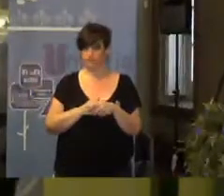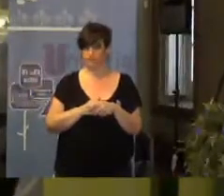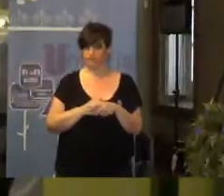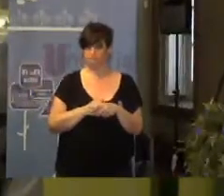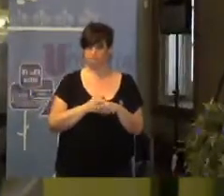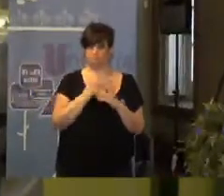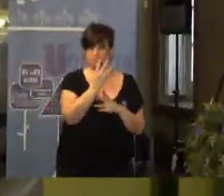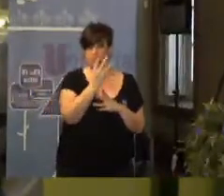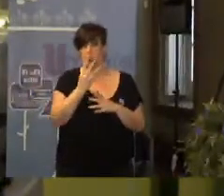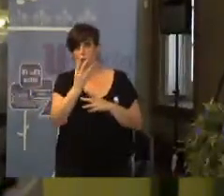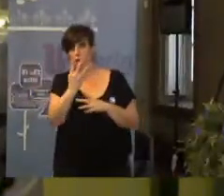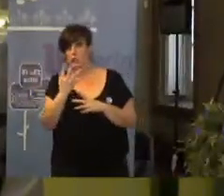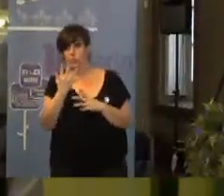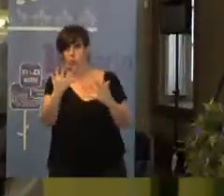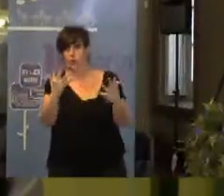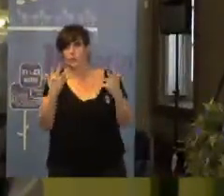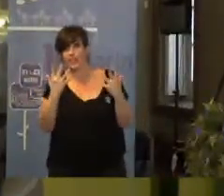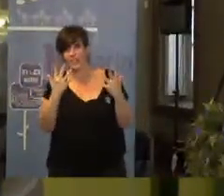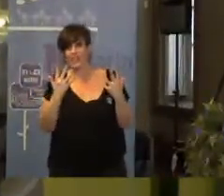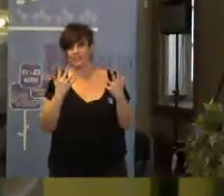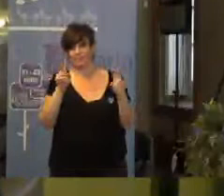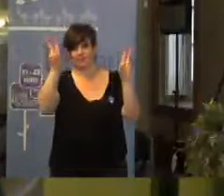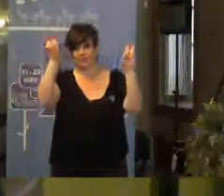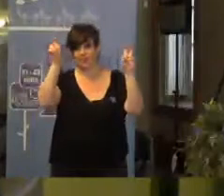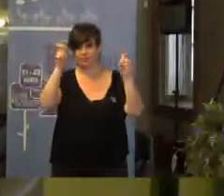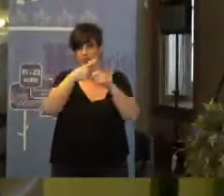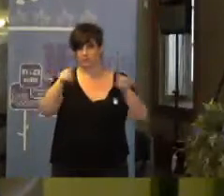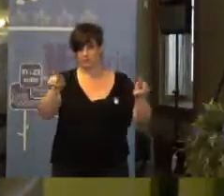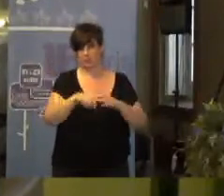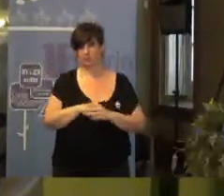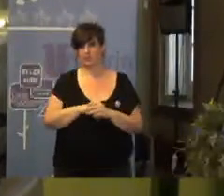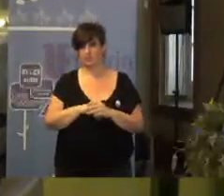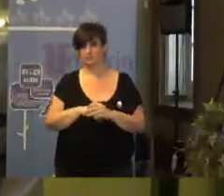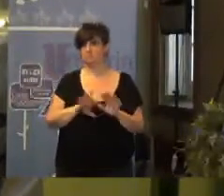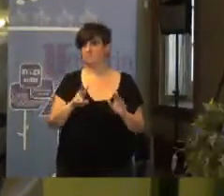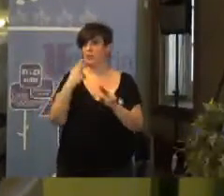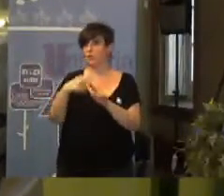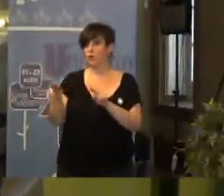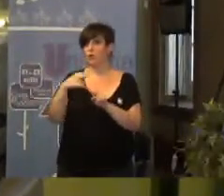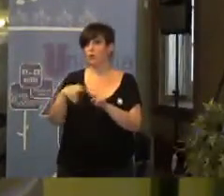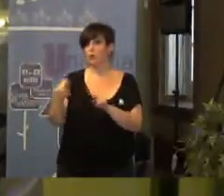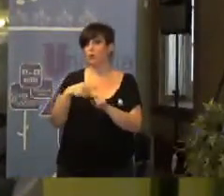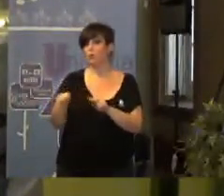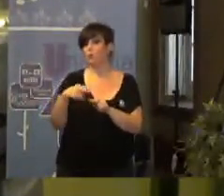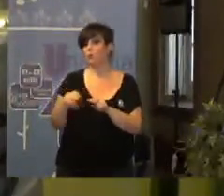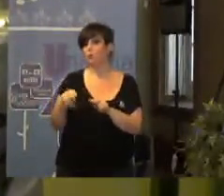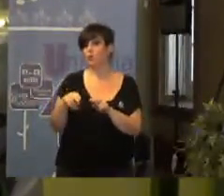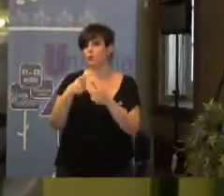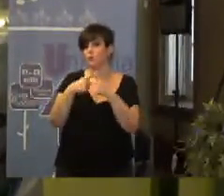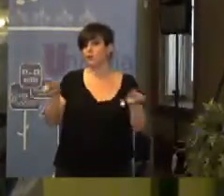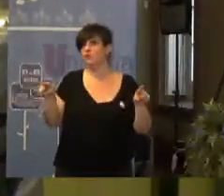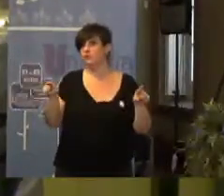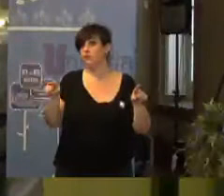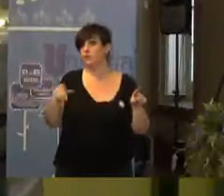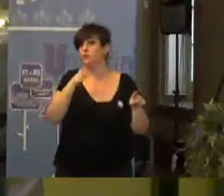nos que se faría unha política consensuada e distinta. O feito de que se faga unha política respecto, eso sería distinto, porque agora non se fai